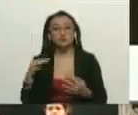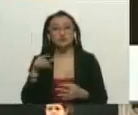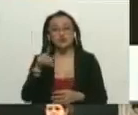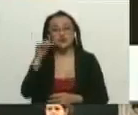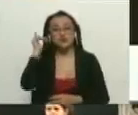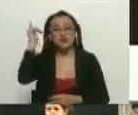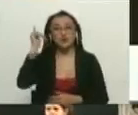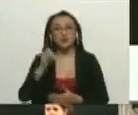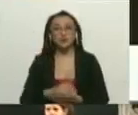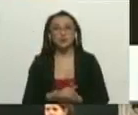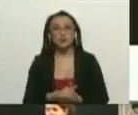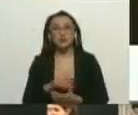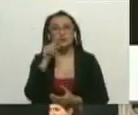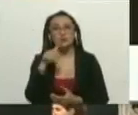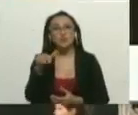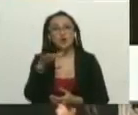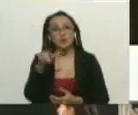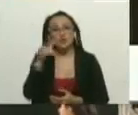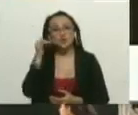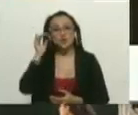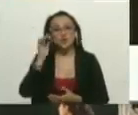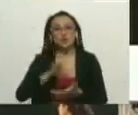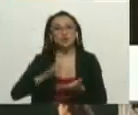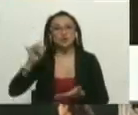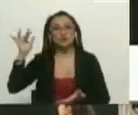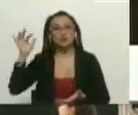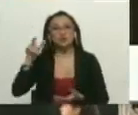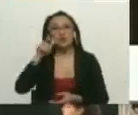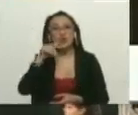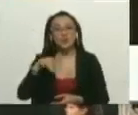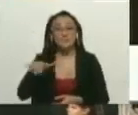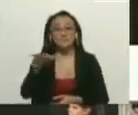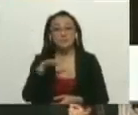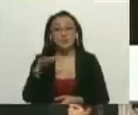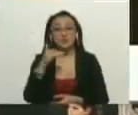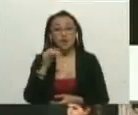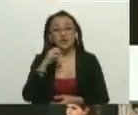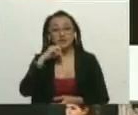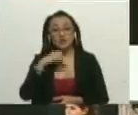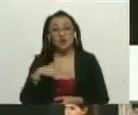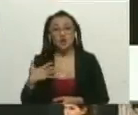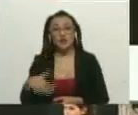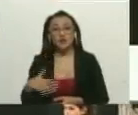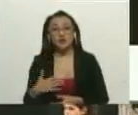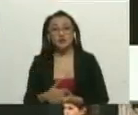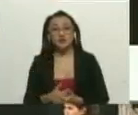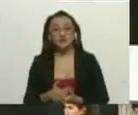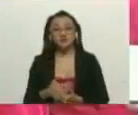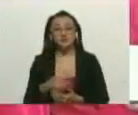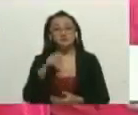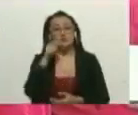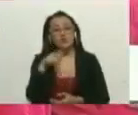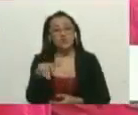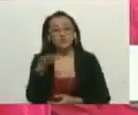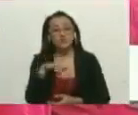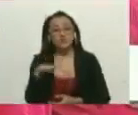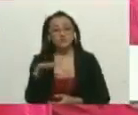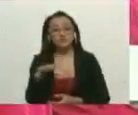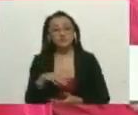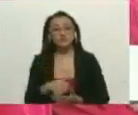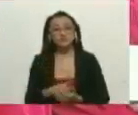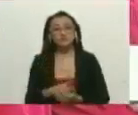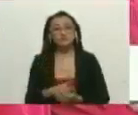Yaracuy, con un pueblo glorioso, con un pueblo que tiene historia, con un pueblo